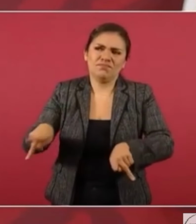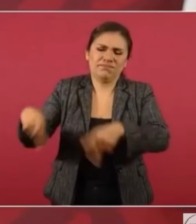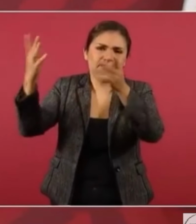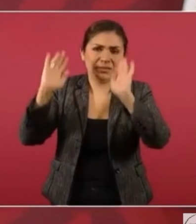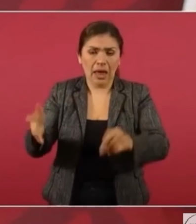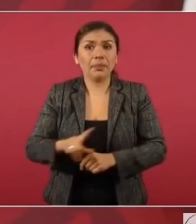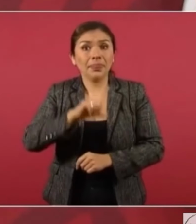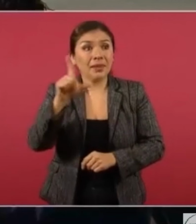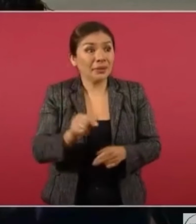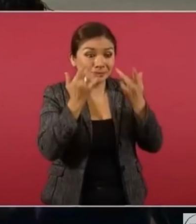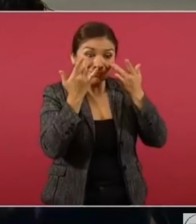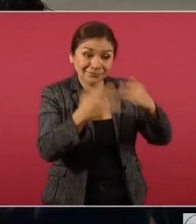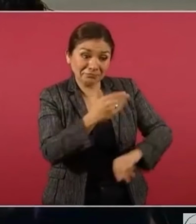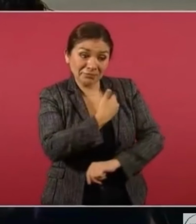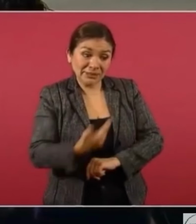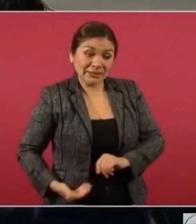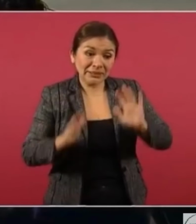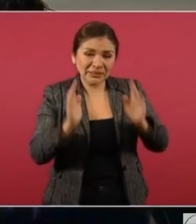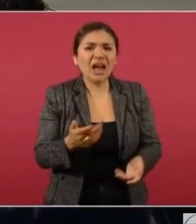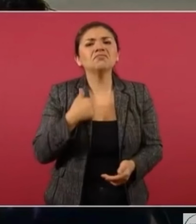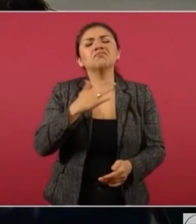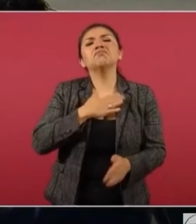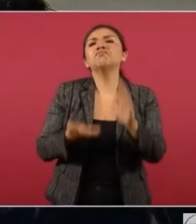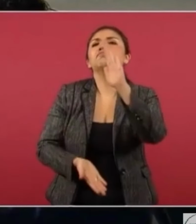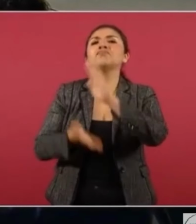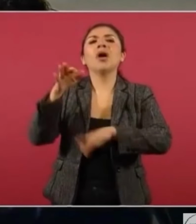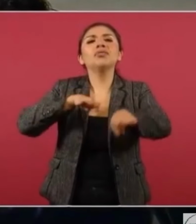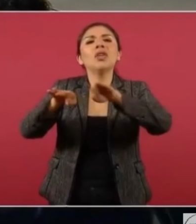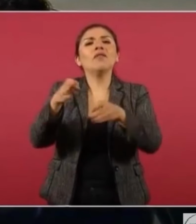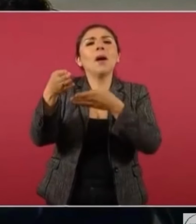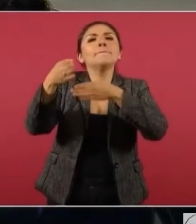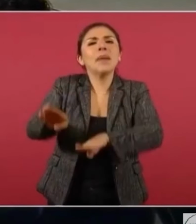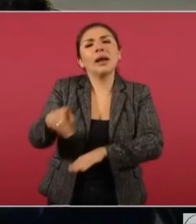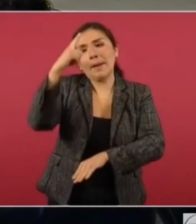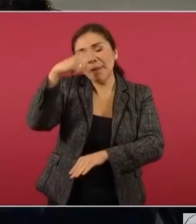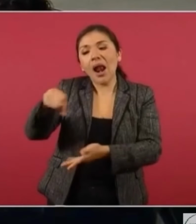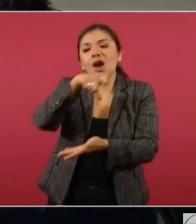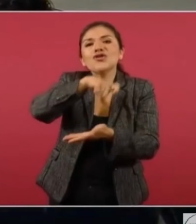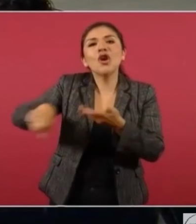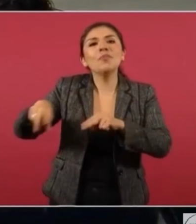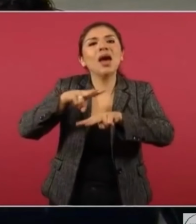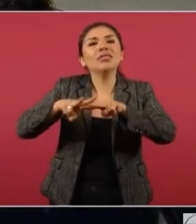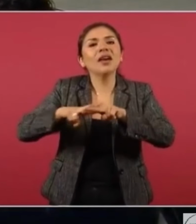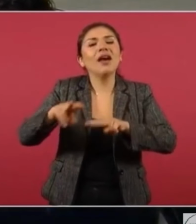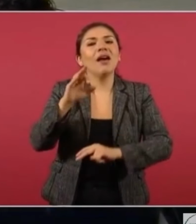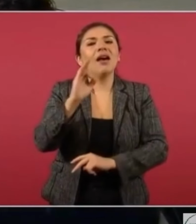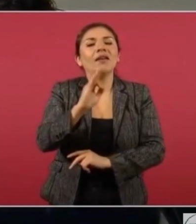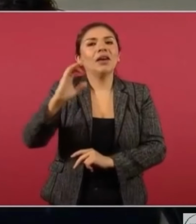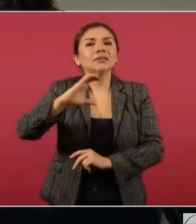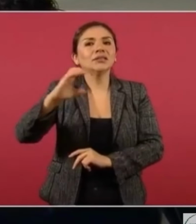con el remate de los ferrocarriles nacionales,